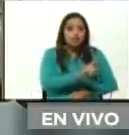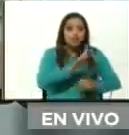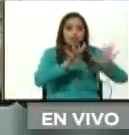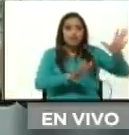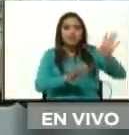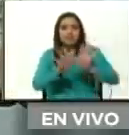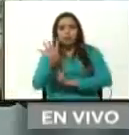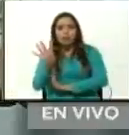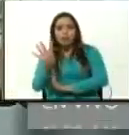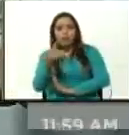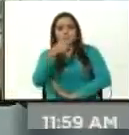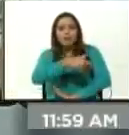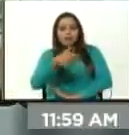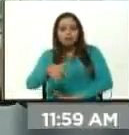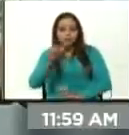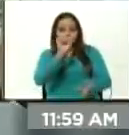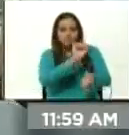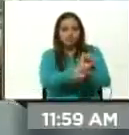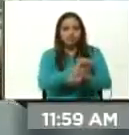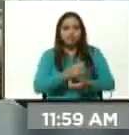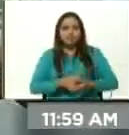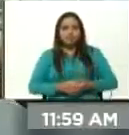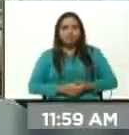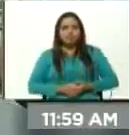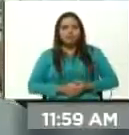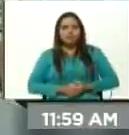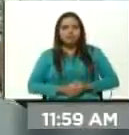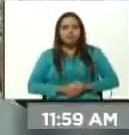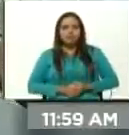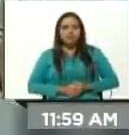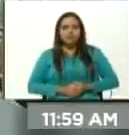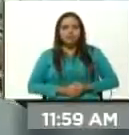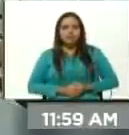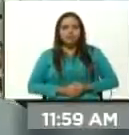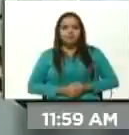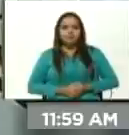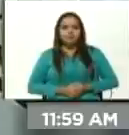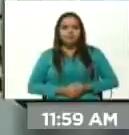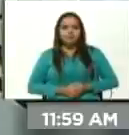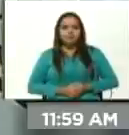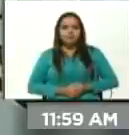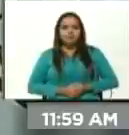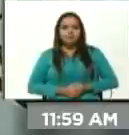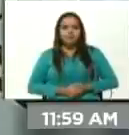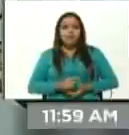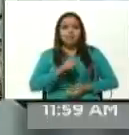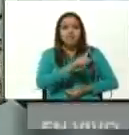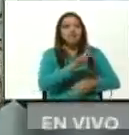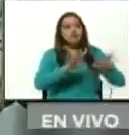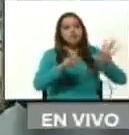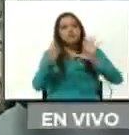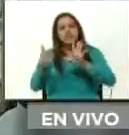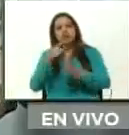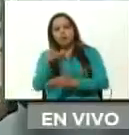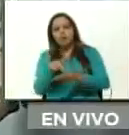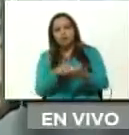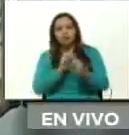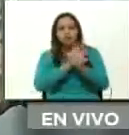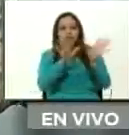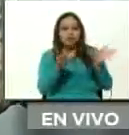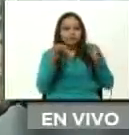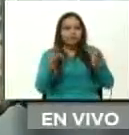194 funcionarios. 100, 196 funcionarios, corrijo,